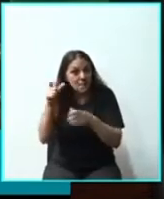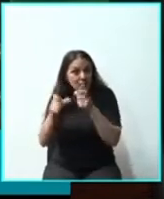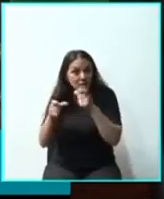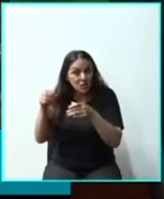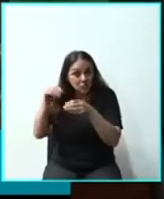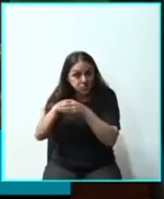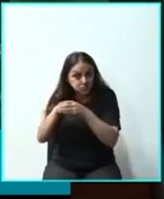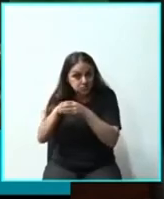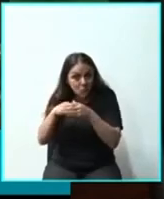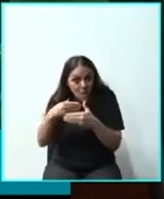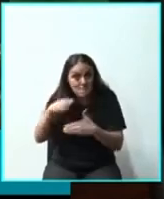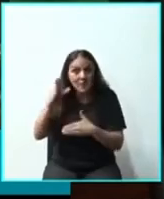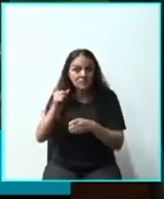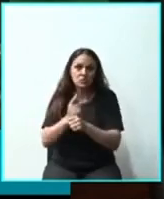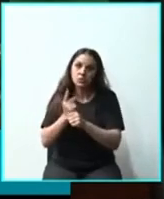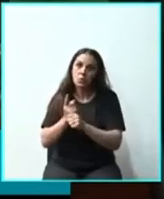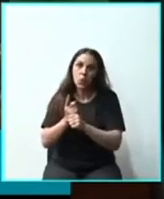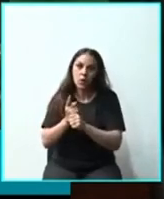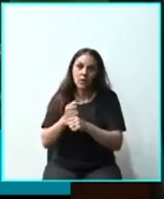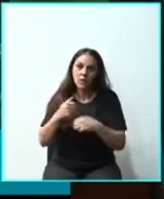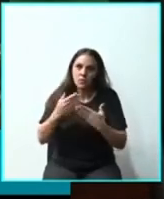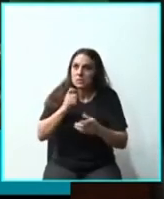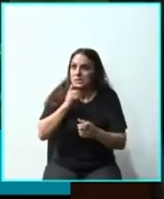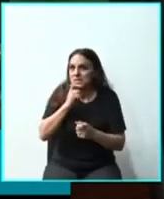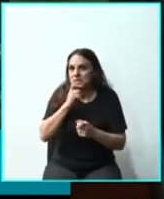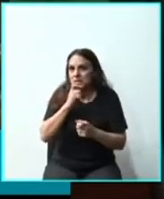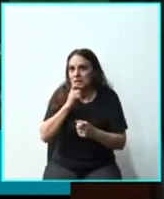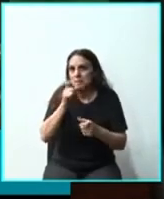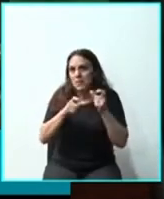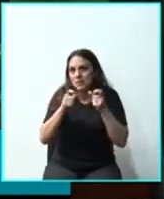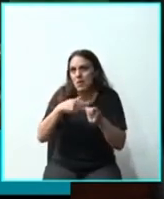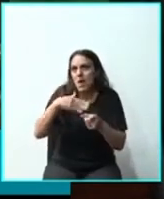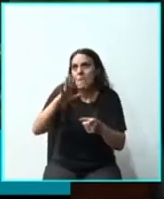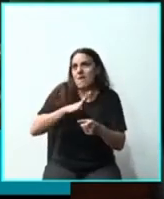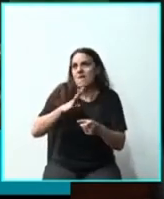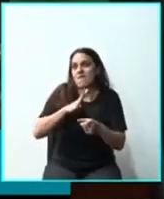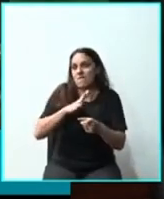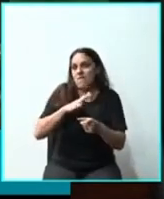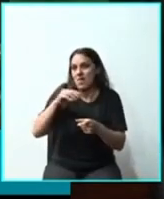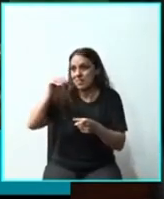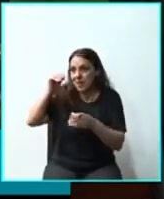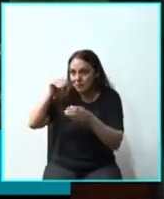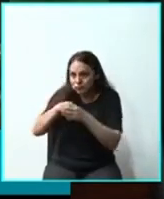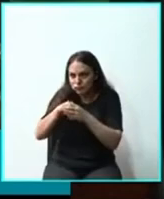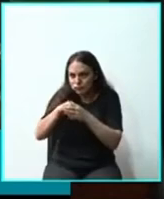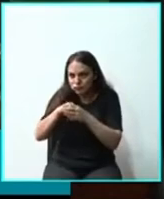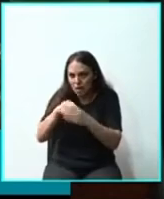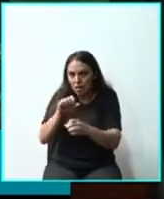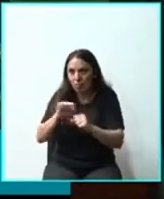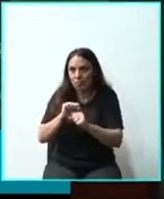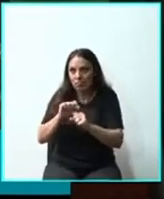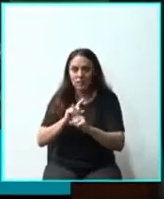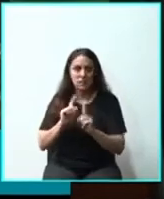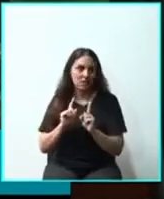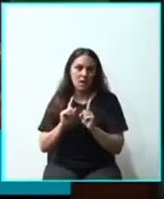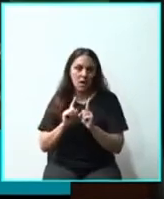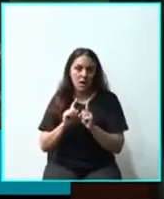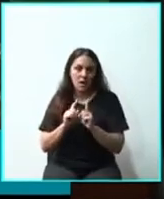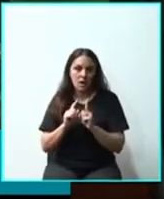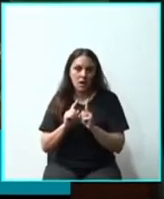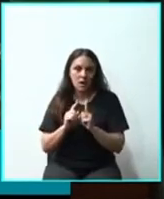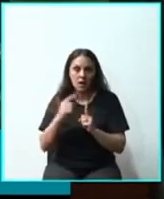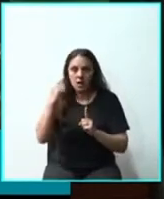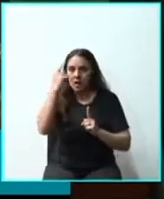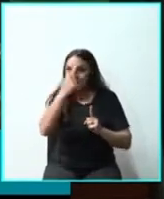el CONARC. O sea que si hubiera muchas más personas, entraría en colapso. No estamos hablando de que el reconocimiento para